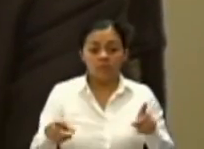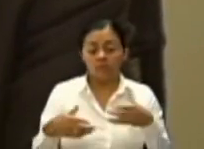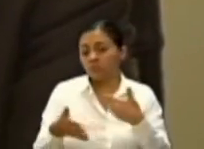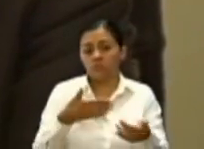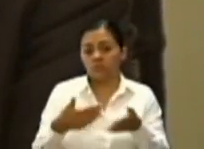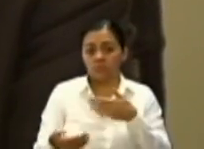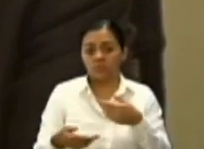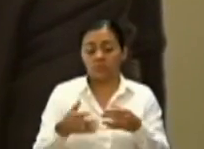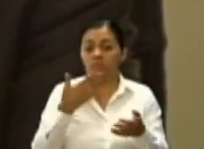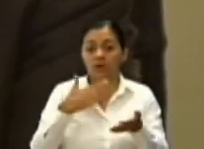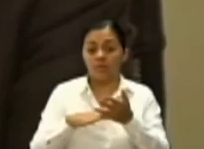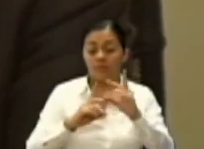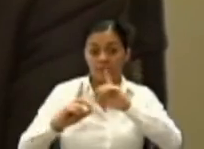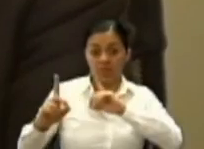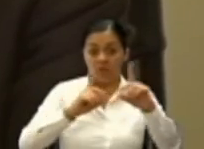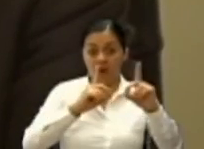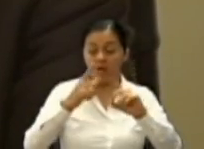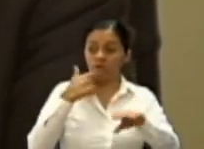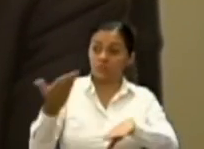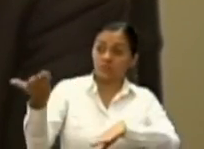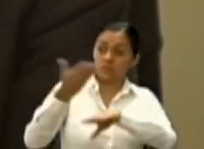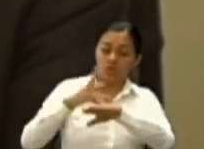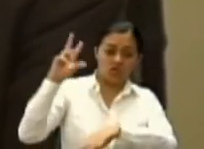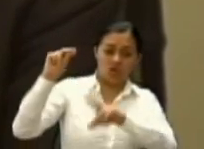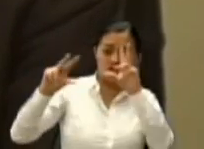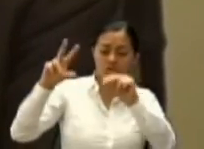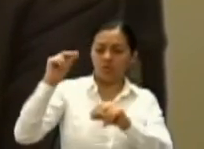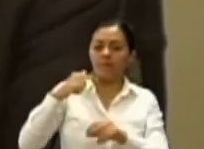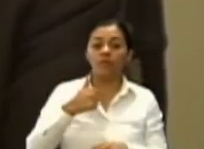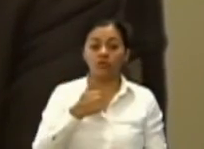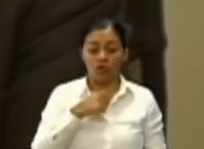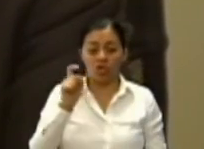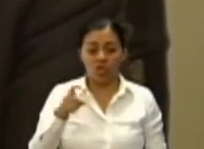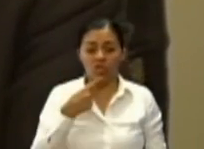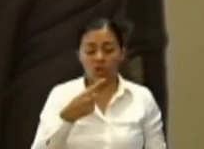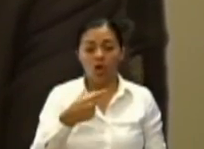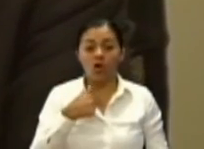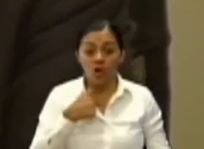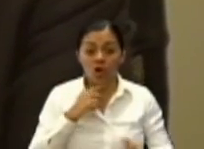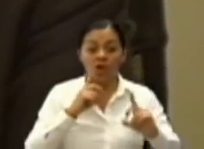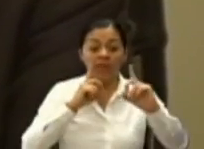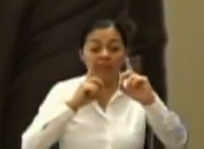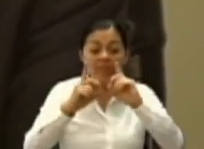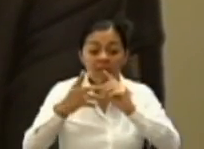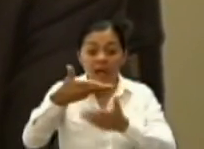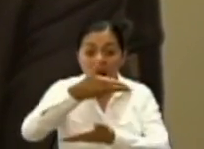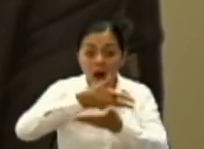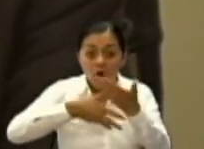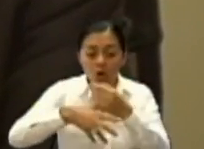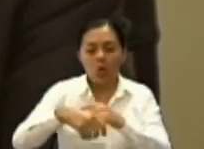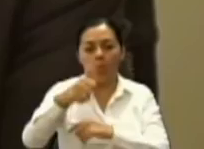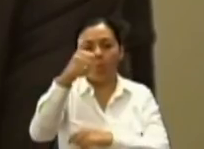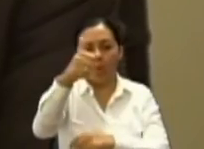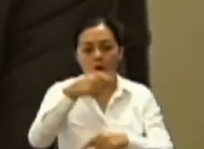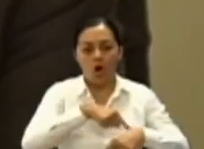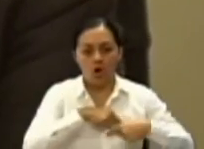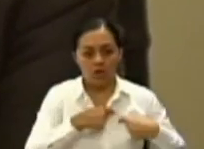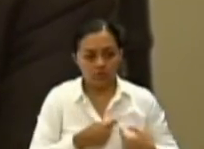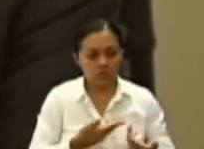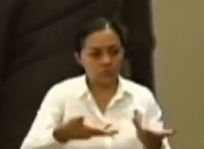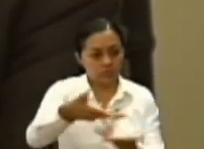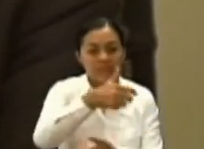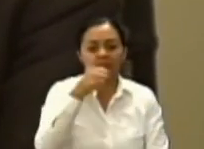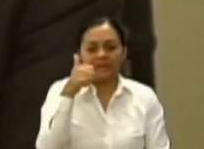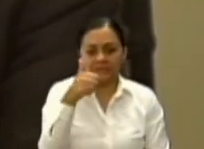aceptados del lugar porque hemos dicho que vamos a hablar con gente de buena fe no con los violentos no los que están en campaña electoral no que no les